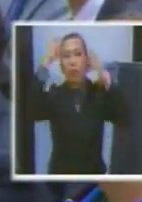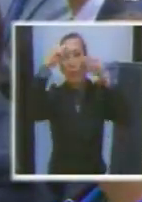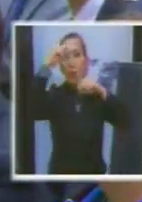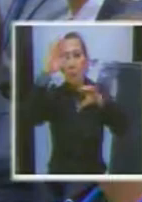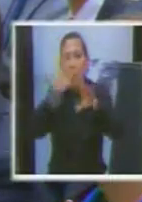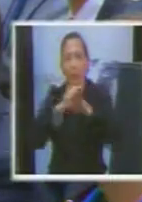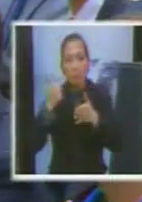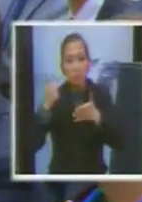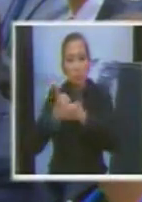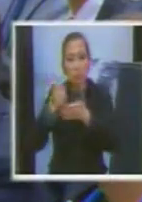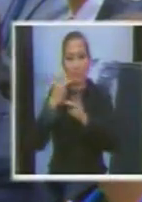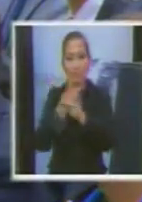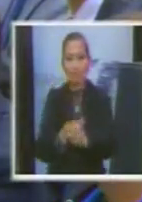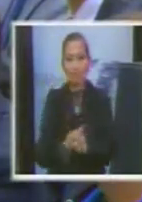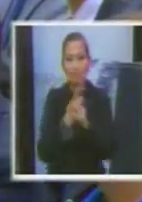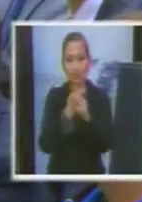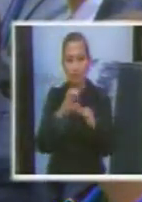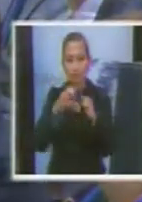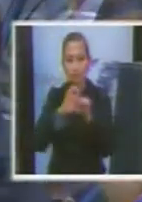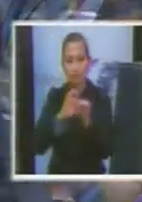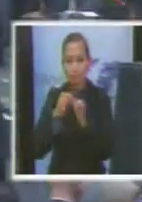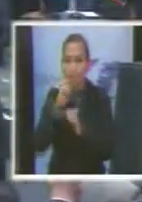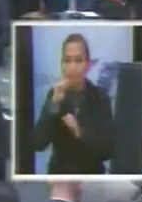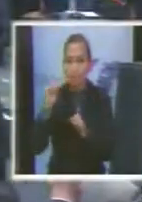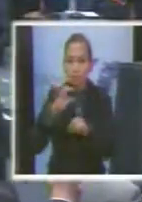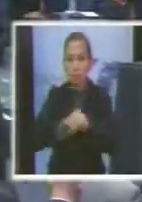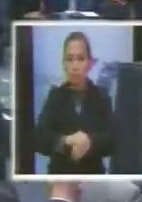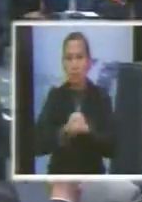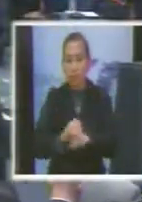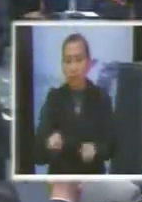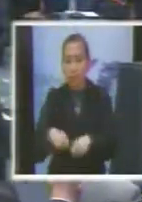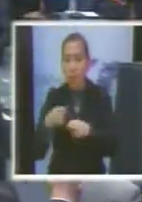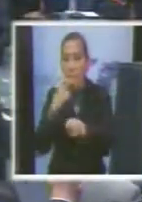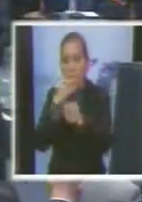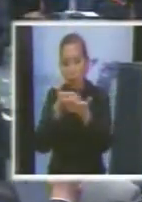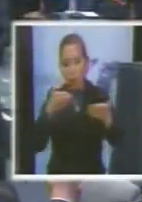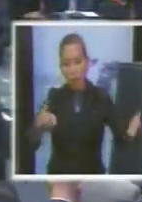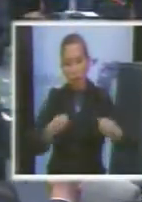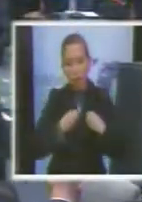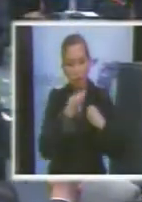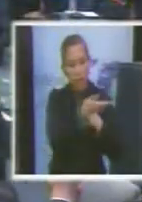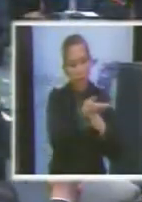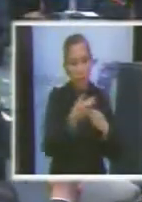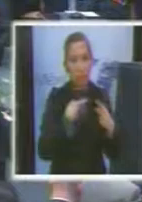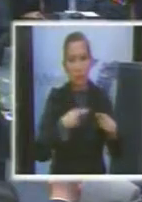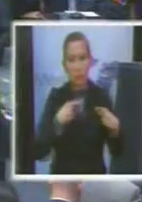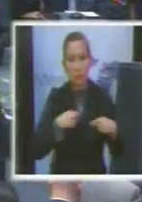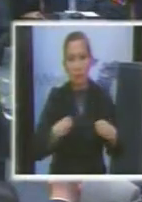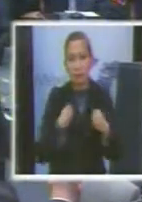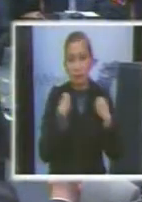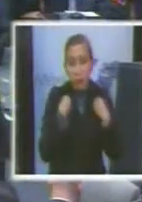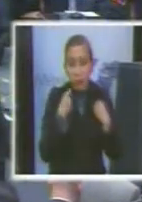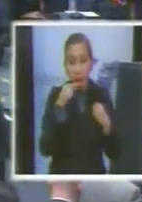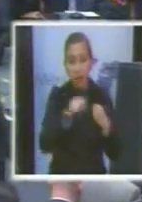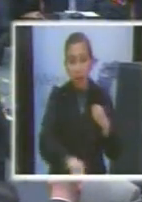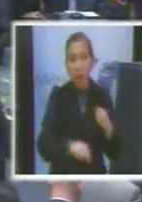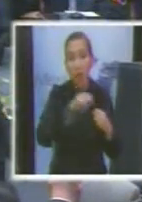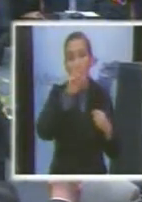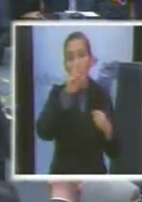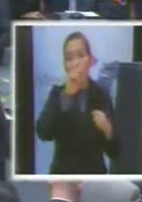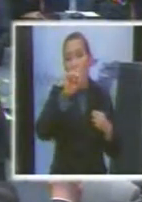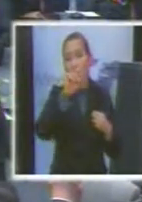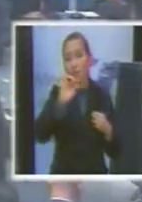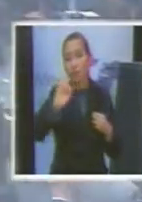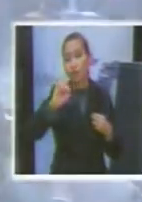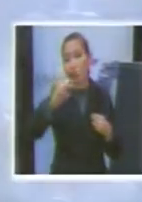más solidario, tolerante y hermanado, con la capacidad de ofrecer mejores condiciones de vida a sus ciudadanos. Si Robert Schuman logró construir